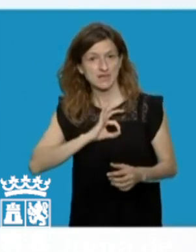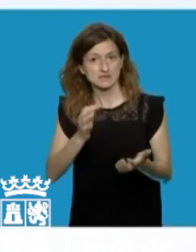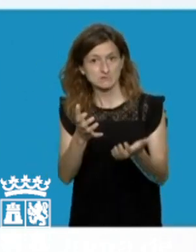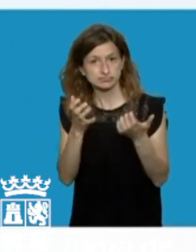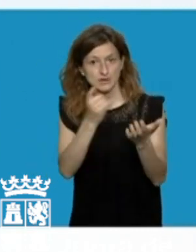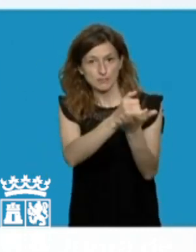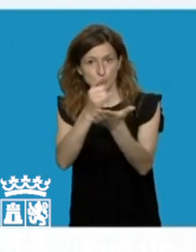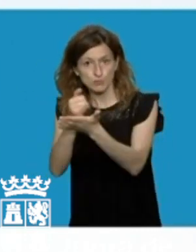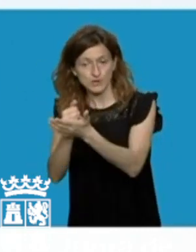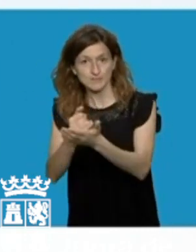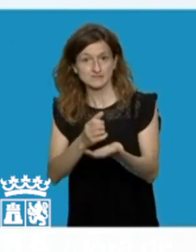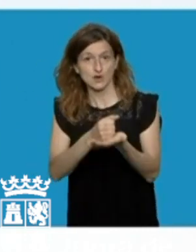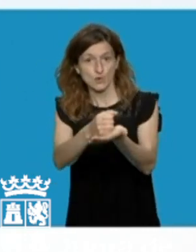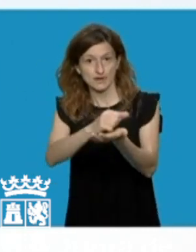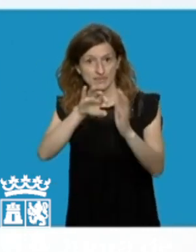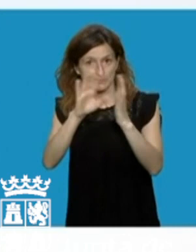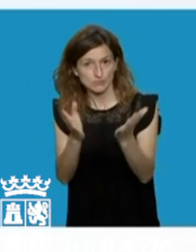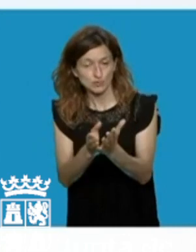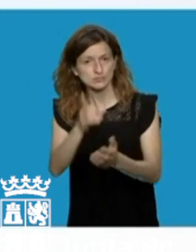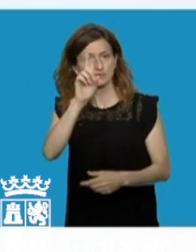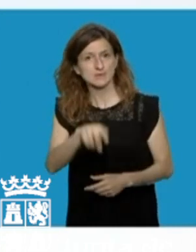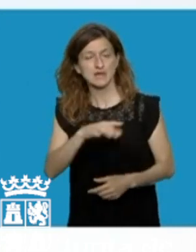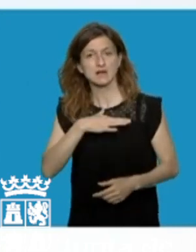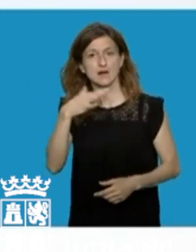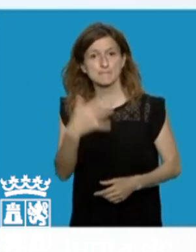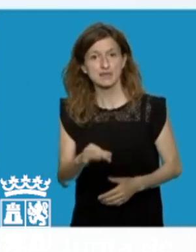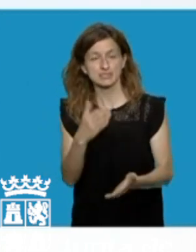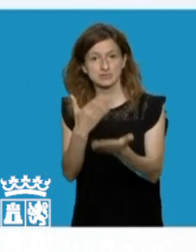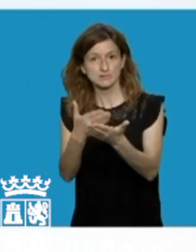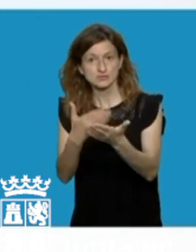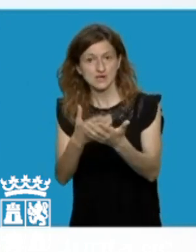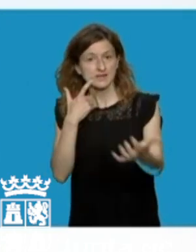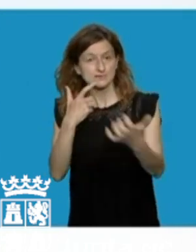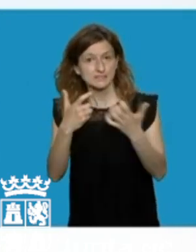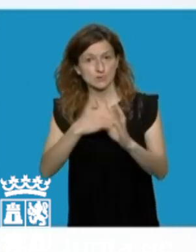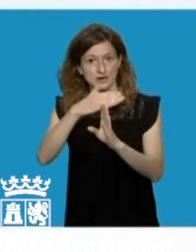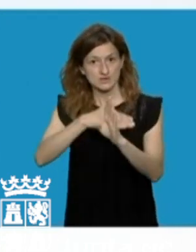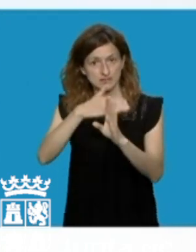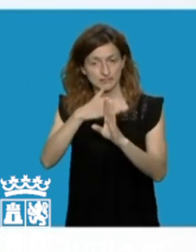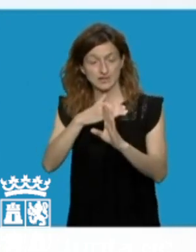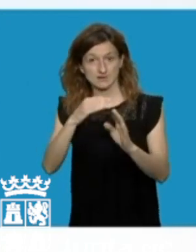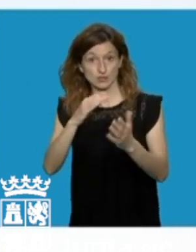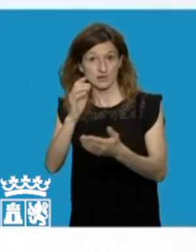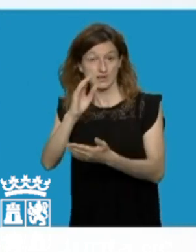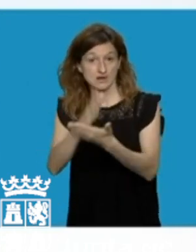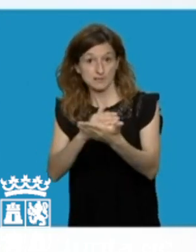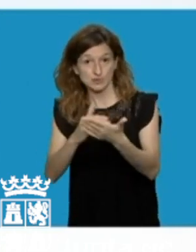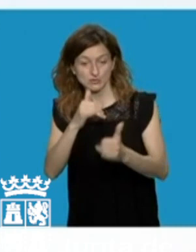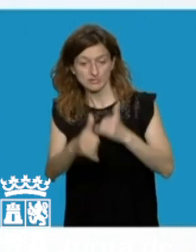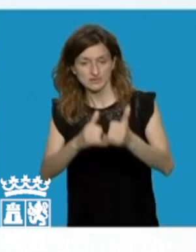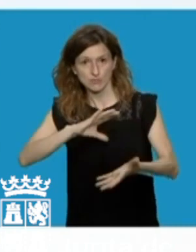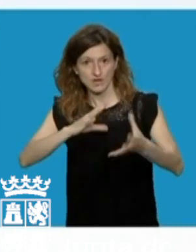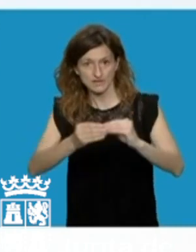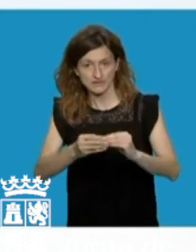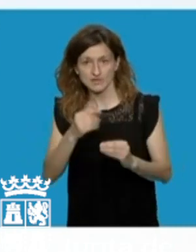diferentes pruebas de la Copa del Mundo y, sobre todo, habéis sido capaces de demostrar vuestro espectacular nivel en el Campeonato del Mundo de Ciclismo Adaptado. Mi